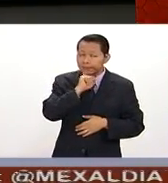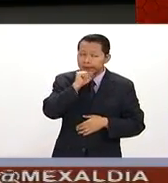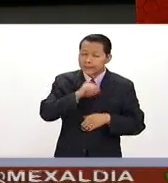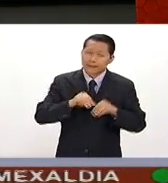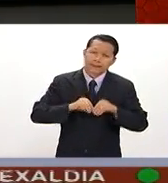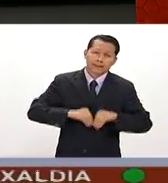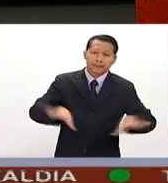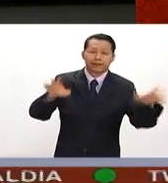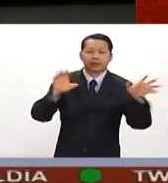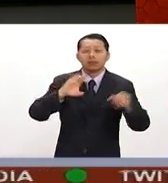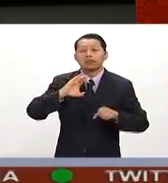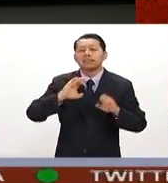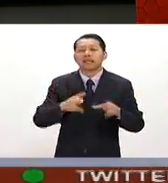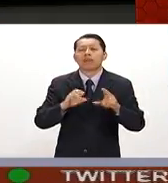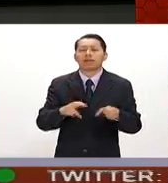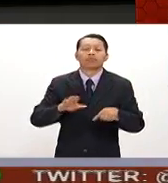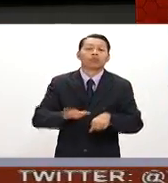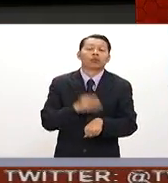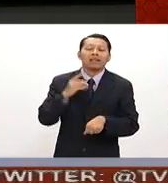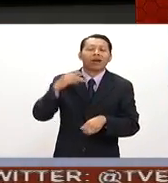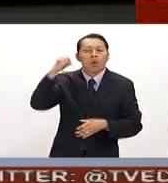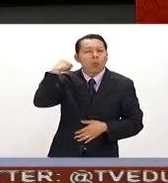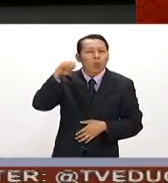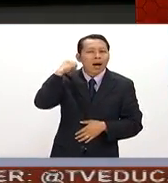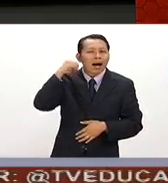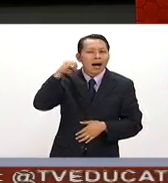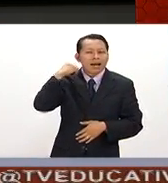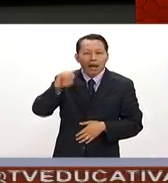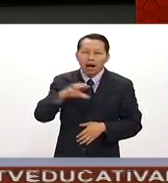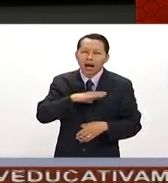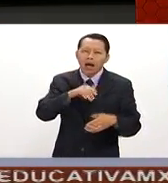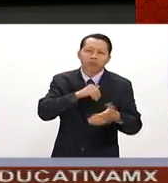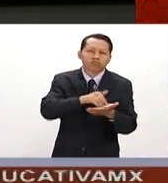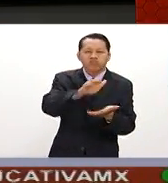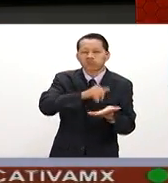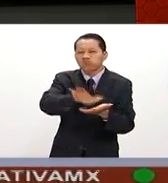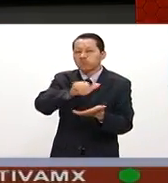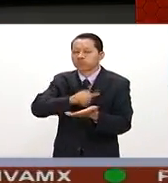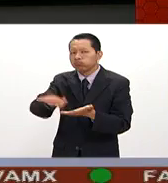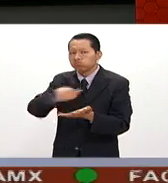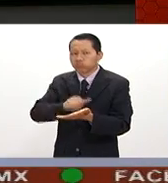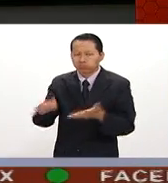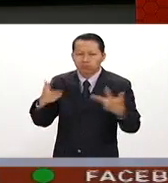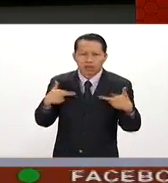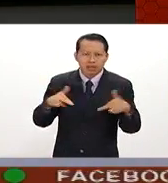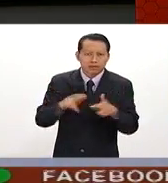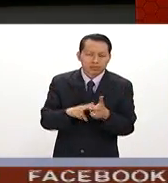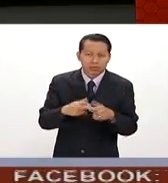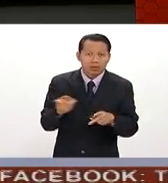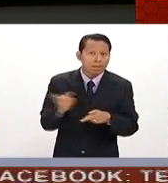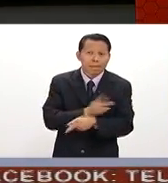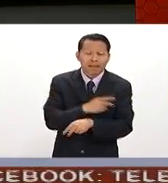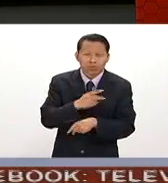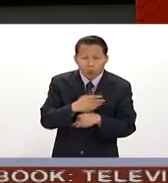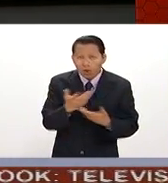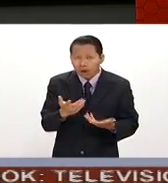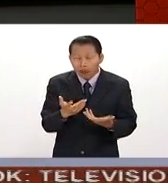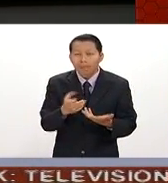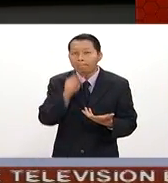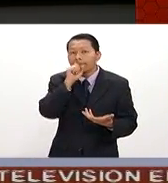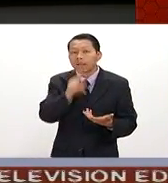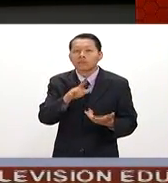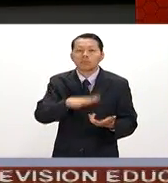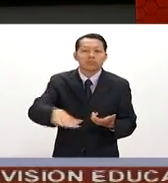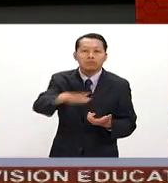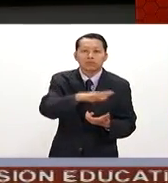allá en Chiapas es porque efectivamente en Oaxaca hubo un desalojo de los maestros. ¿Cuál es la situación horas después allá